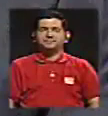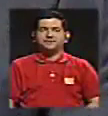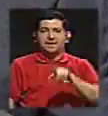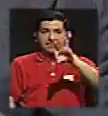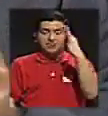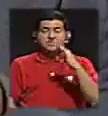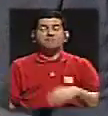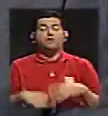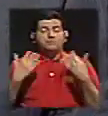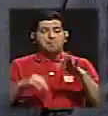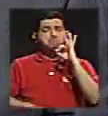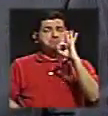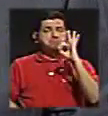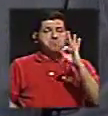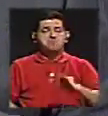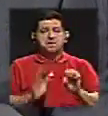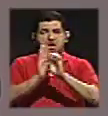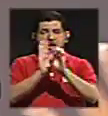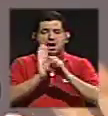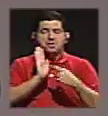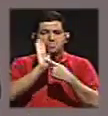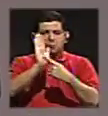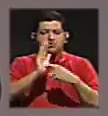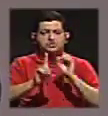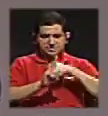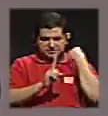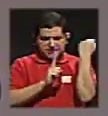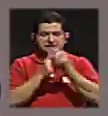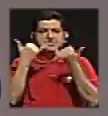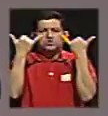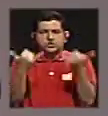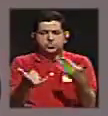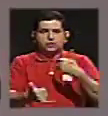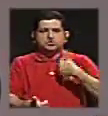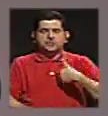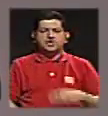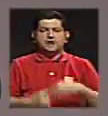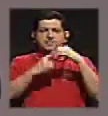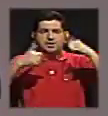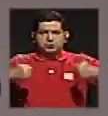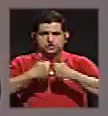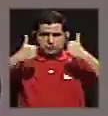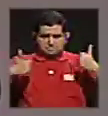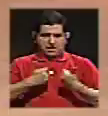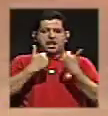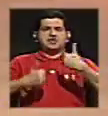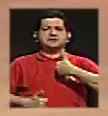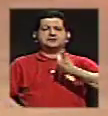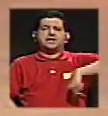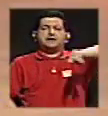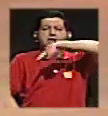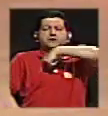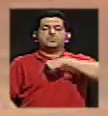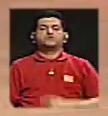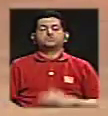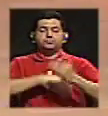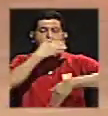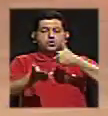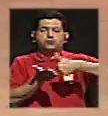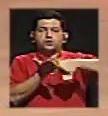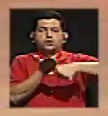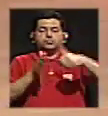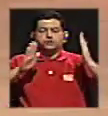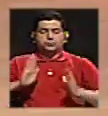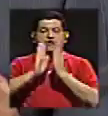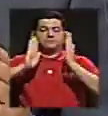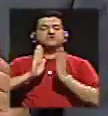sido muy ilustrativo la manera en la que nos ha explicado la situación actual de de los principales desafíos que tenemos en el proceso electoral que estamos